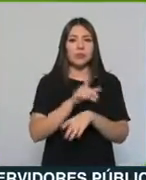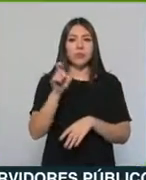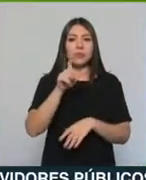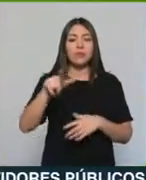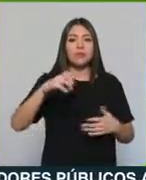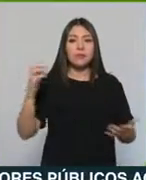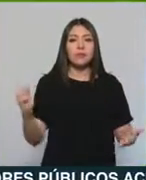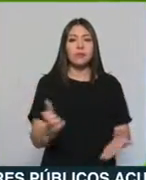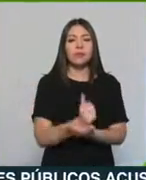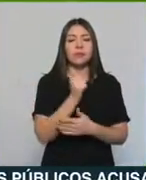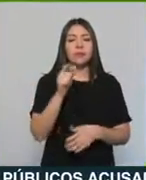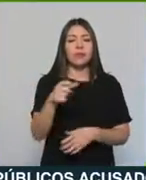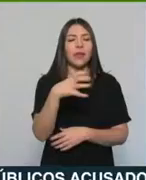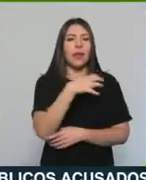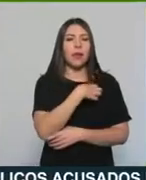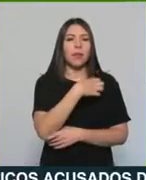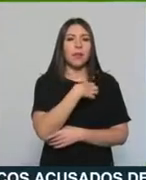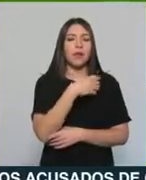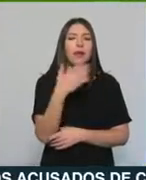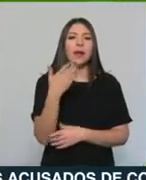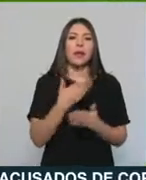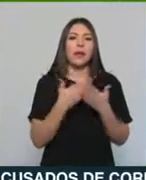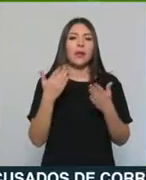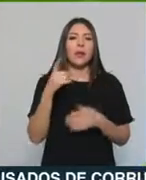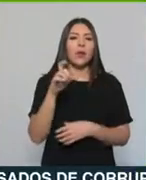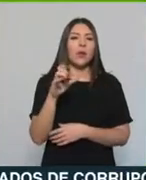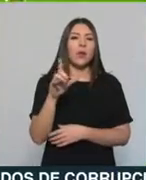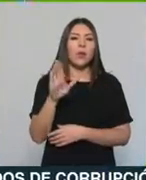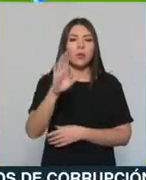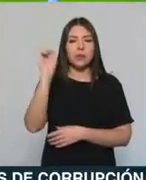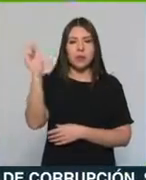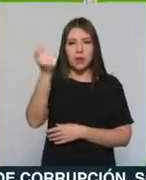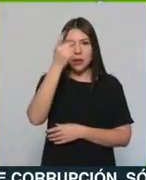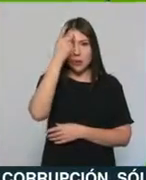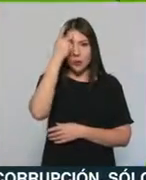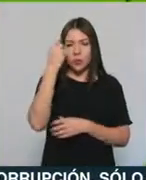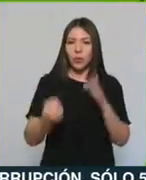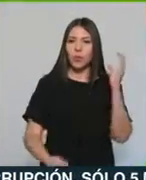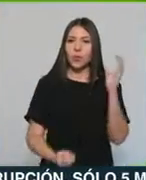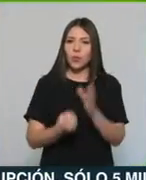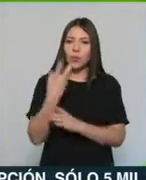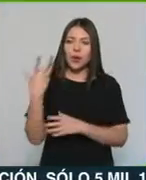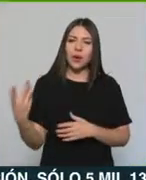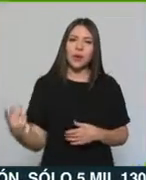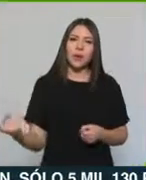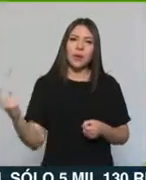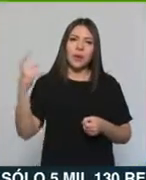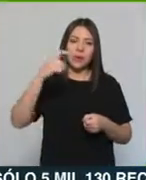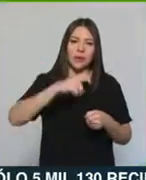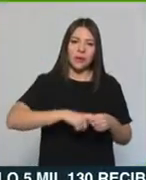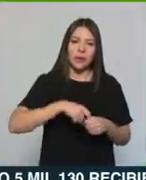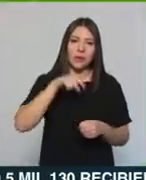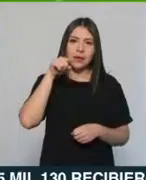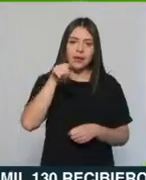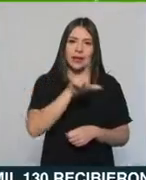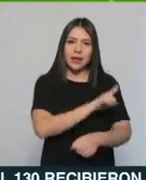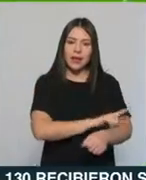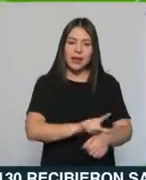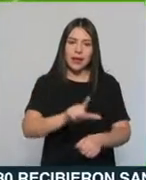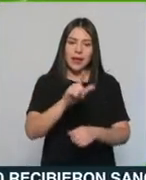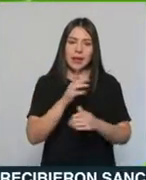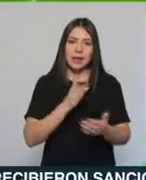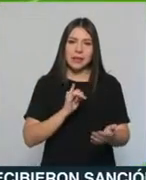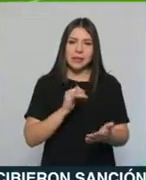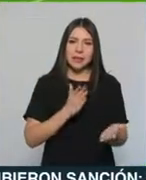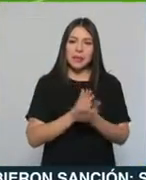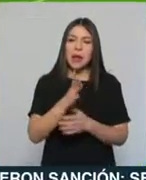Ascenso MX, se dio la bienvenida al Club Atlético de San Luis como nuevo integrante del máximo circuito, esto tras cumplir con todos